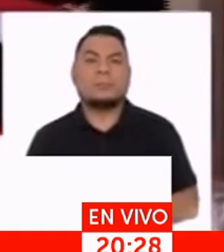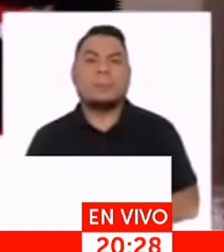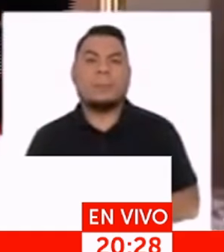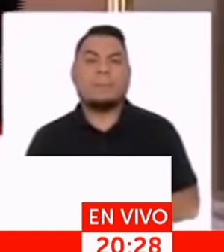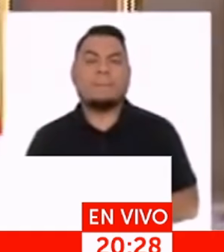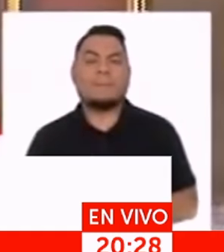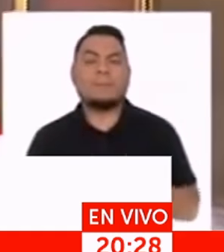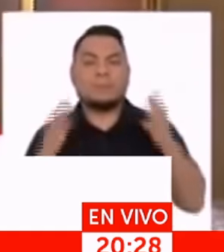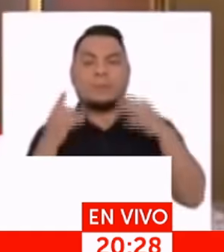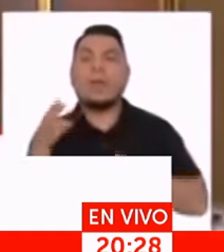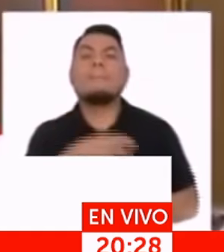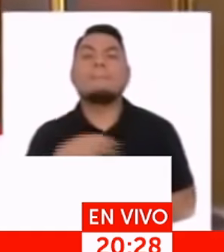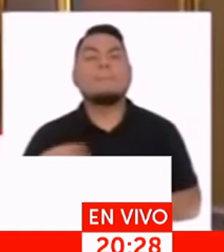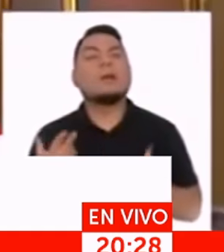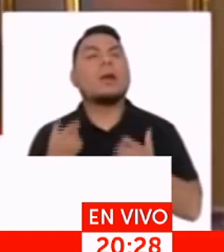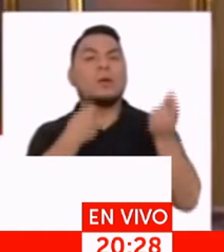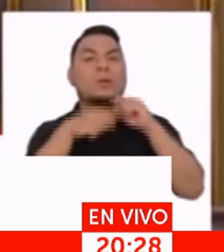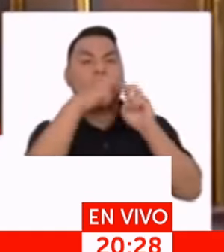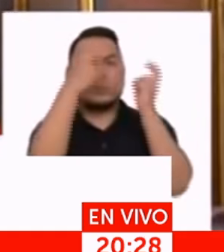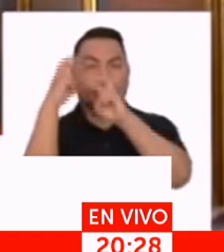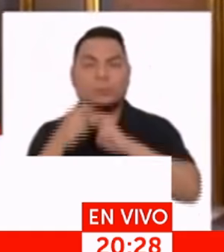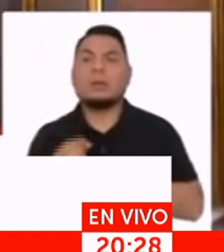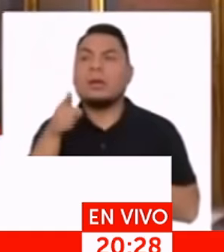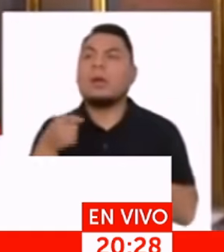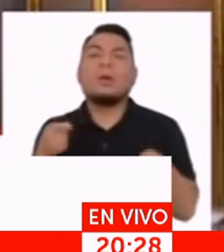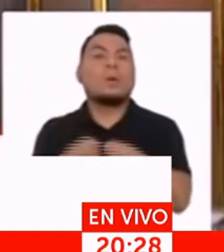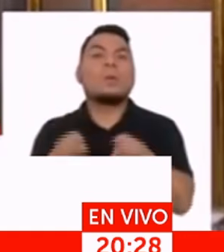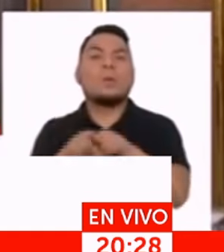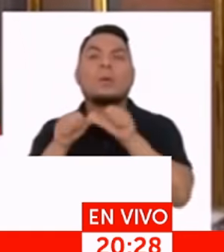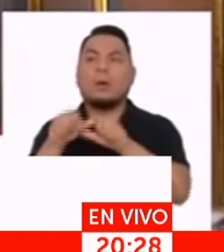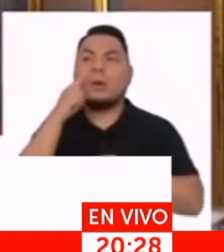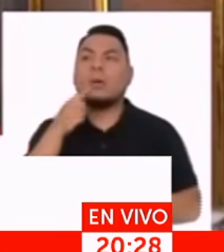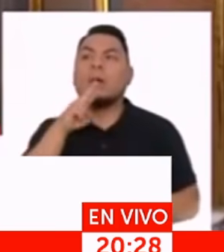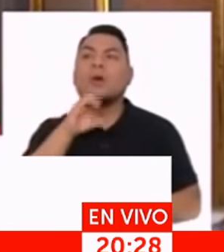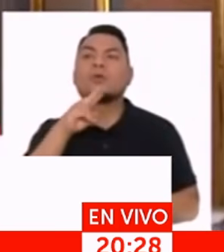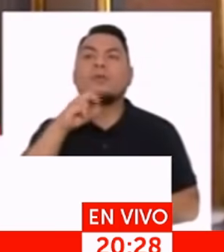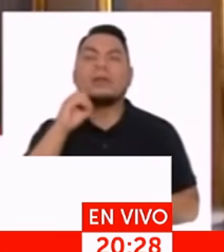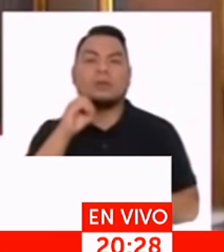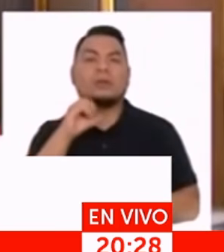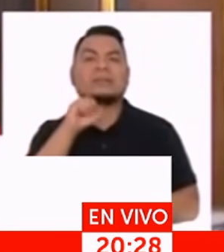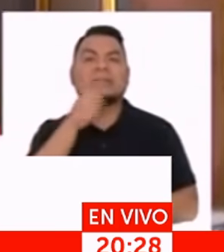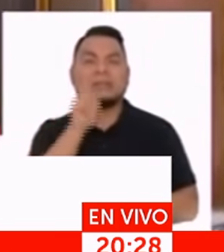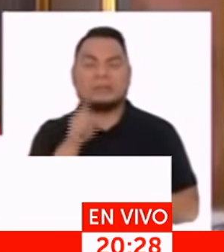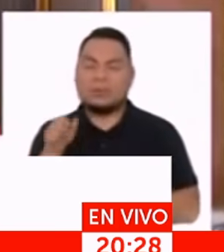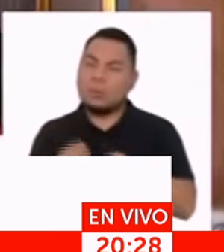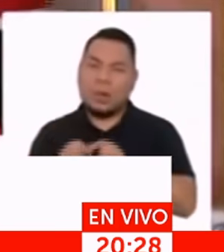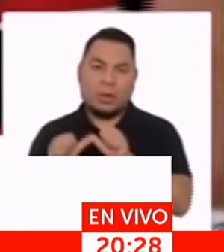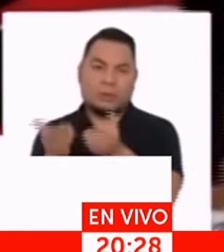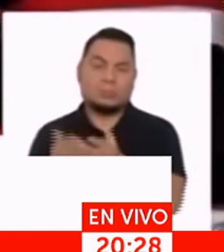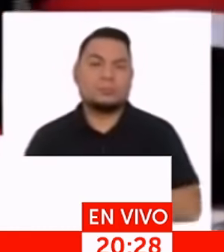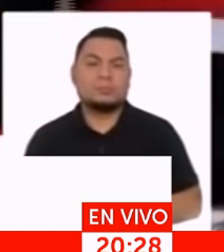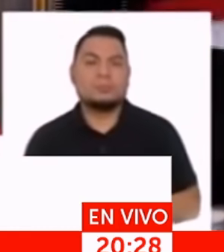toma juramento el también congresista de la República, Roberto Sánchez, ministro ahora en la cartera